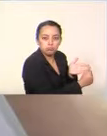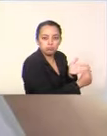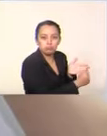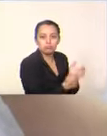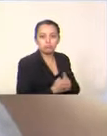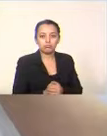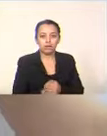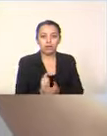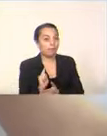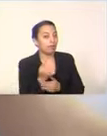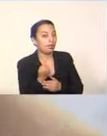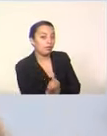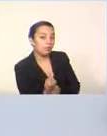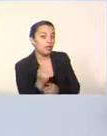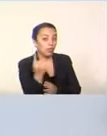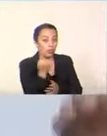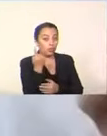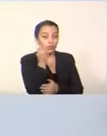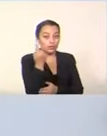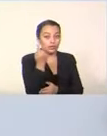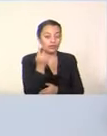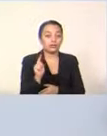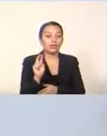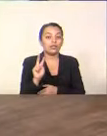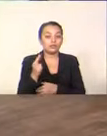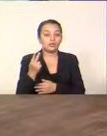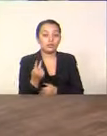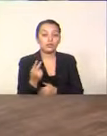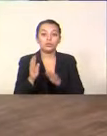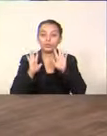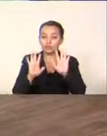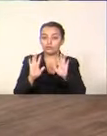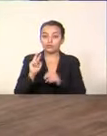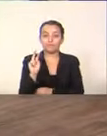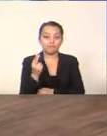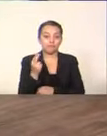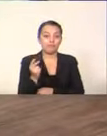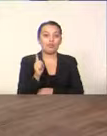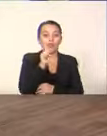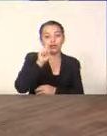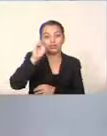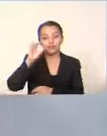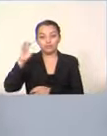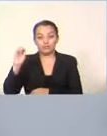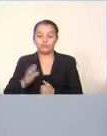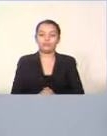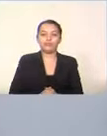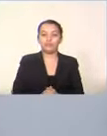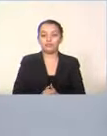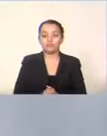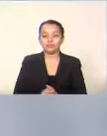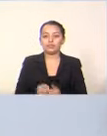las unidades, luego las decenas y por último las centenas y nos evitamos el problema que tú mencionaste. Me parece bien. Entonces iniciamos colocando las